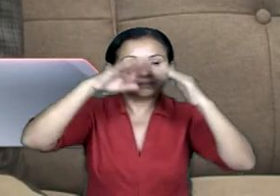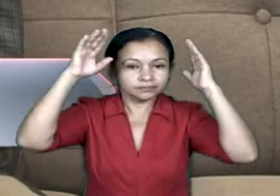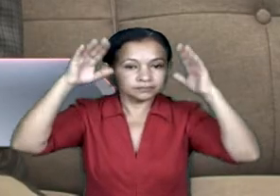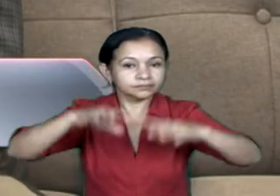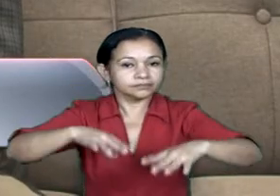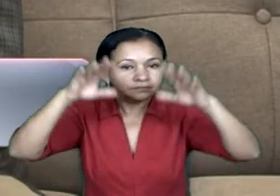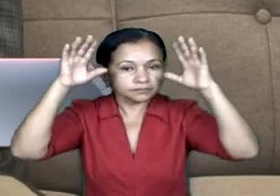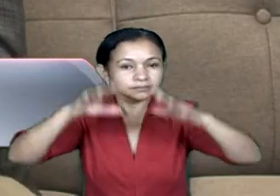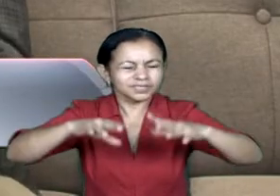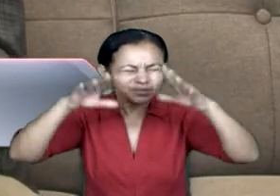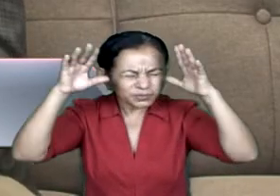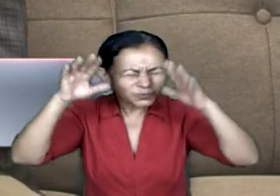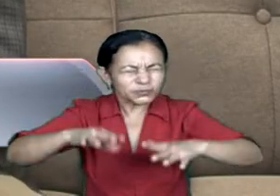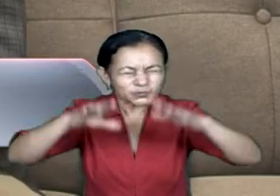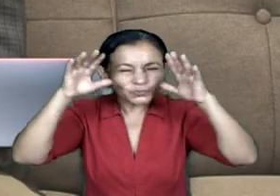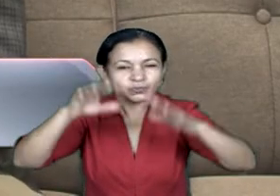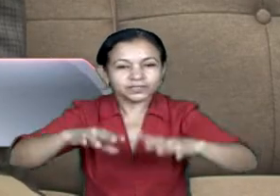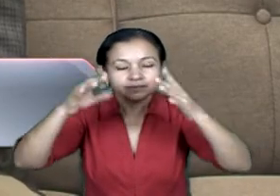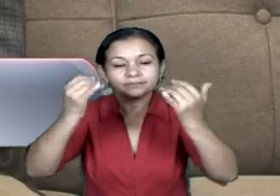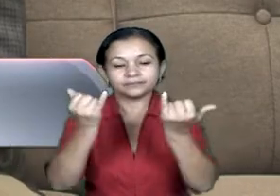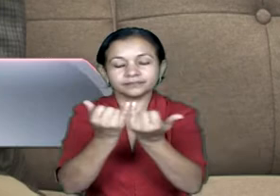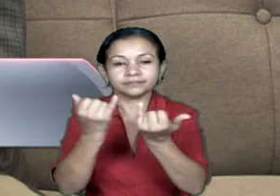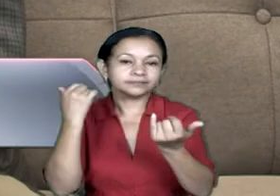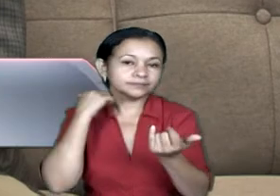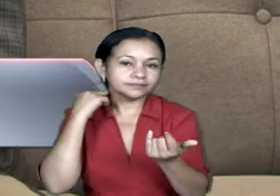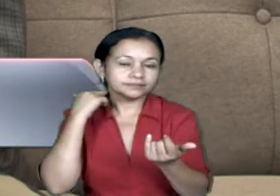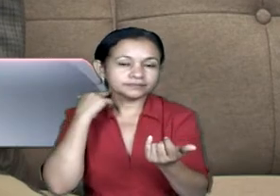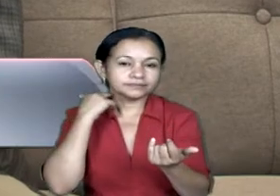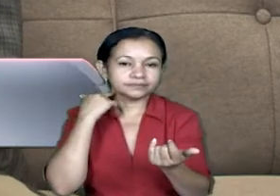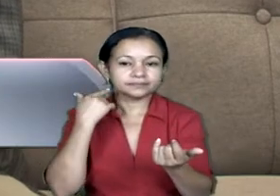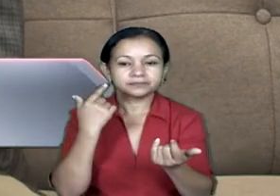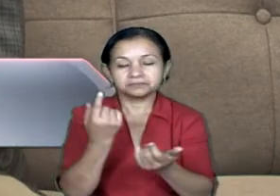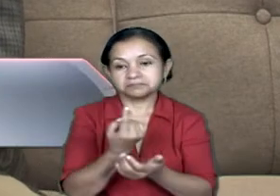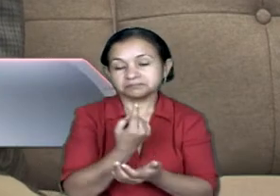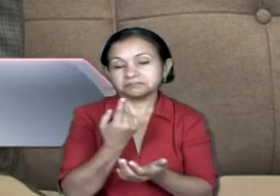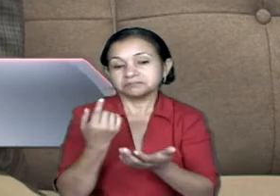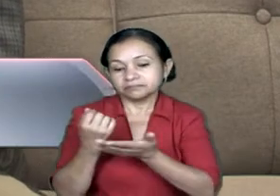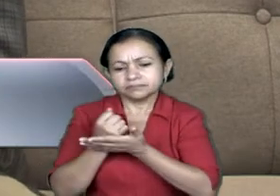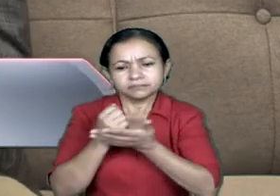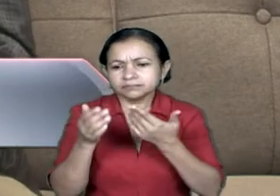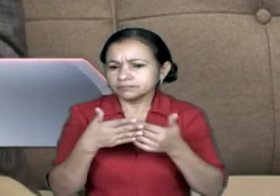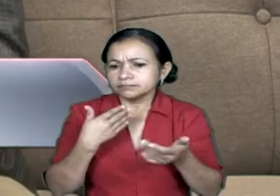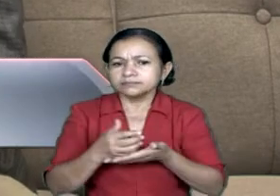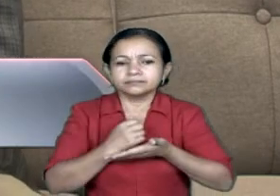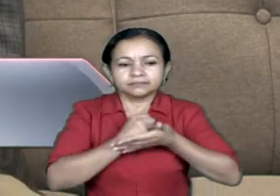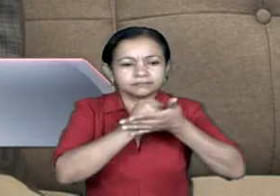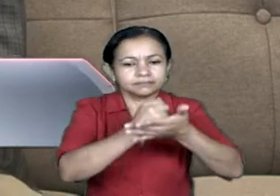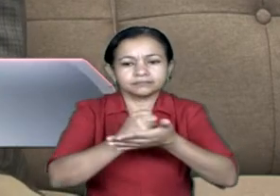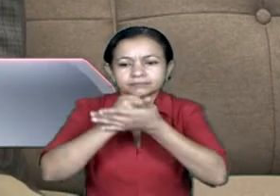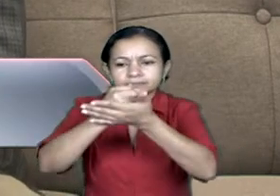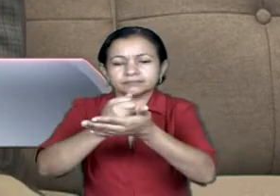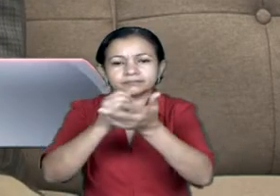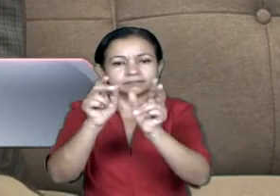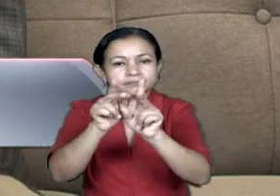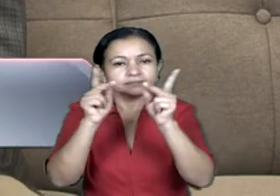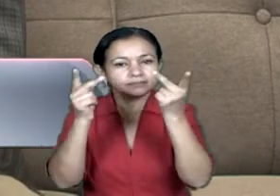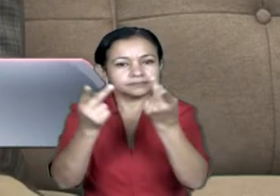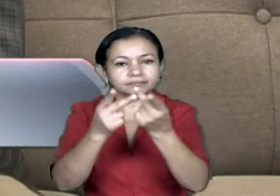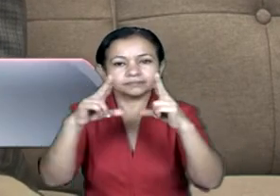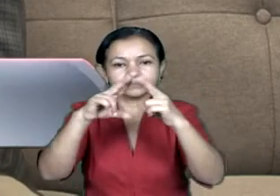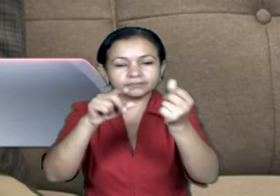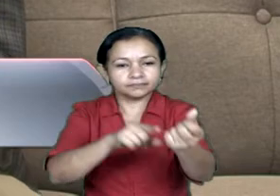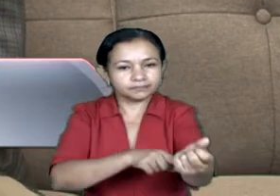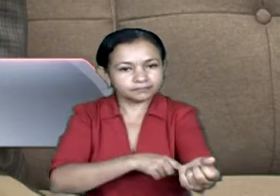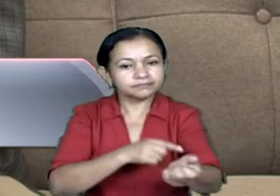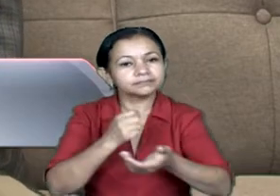lluvias. Eso siempre nos sentimos muy solitarios con hermano pueblo nicaragüense, ¿no? Por